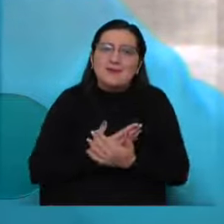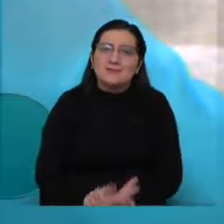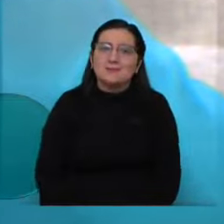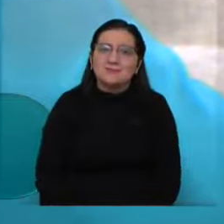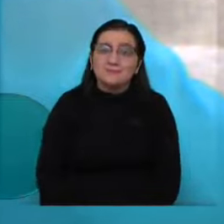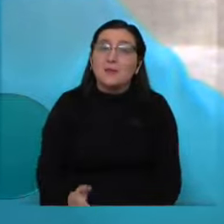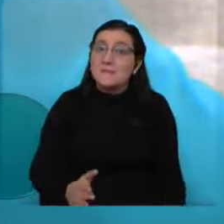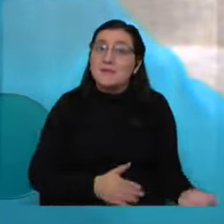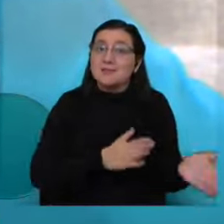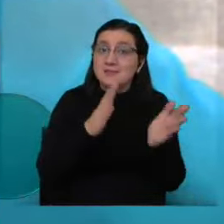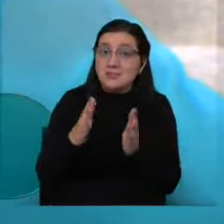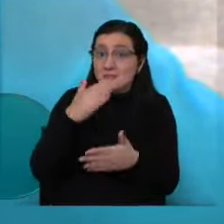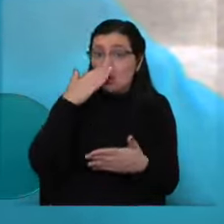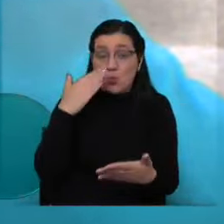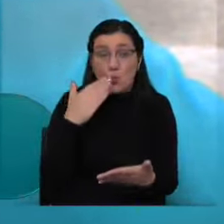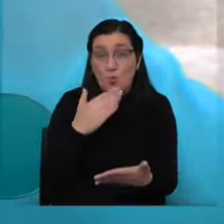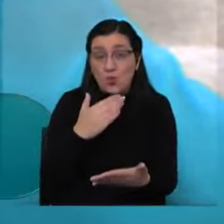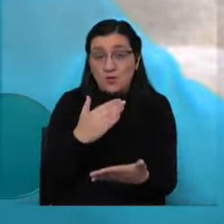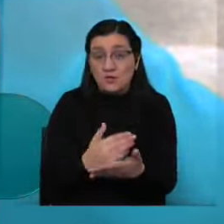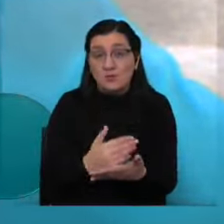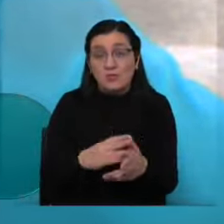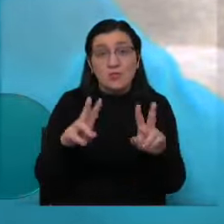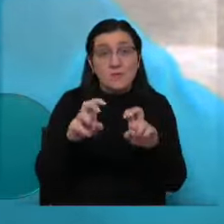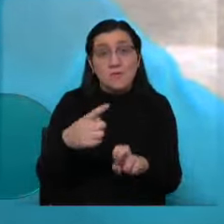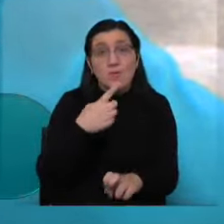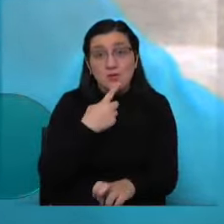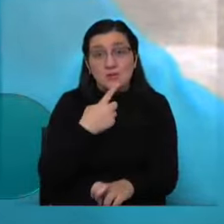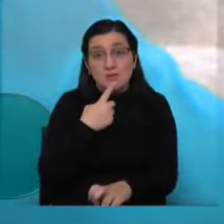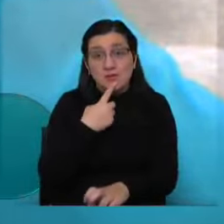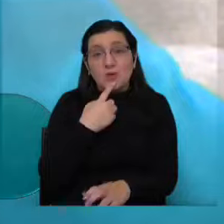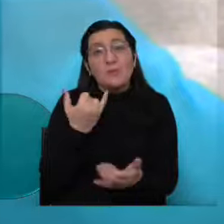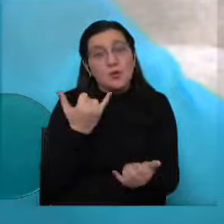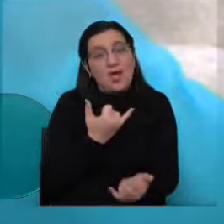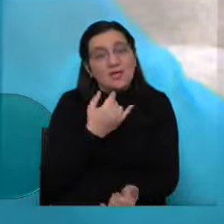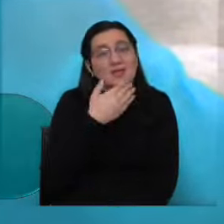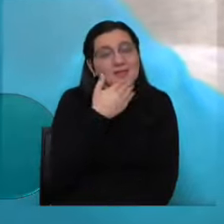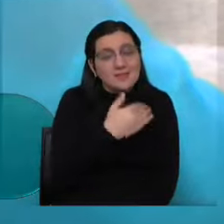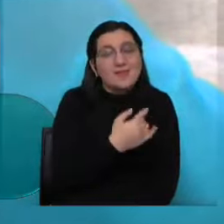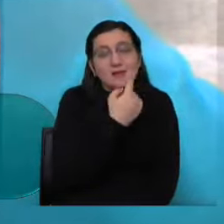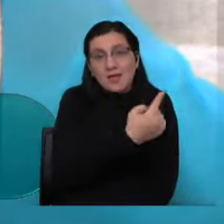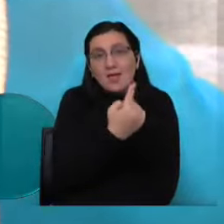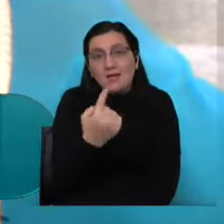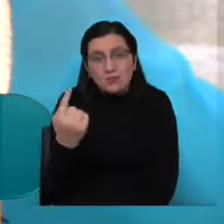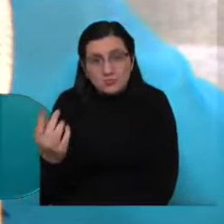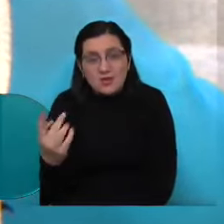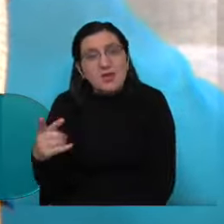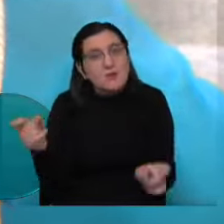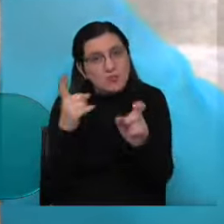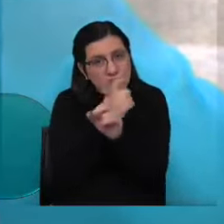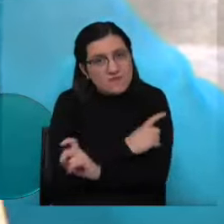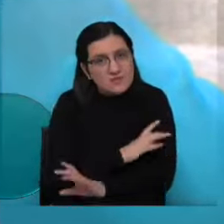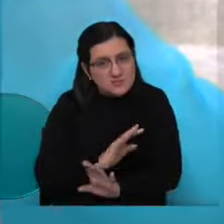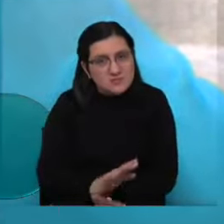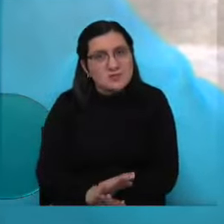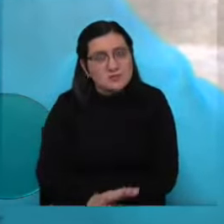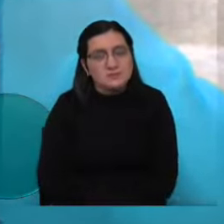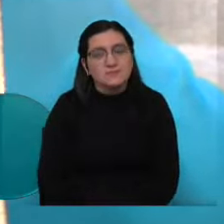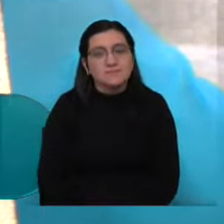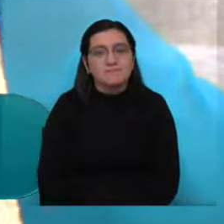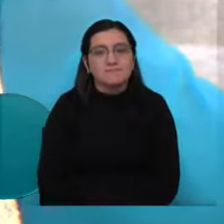Más allá de ese de ese último ribete político que como digo hay que entender cada cosa en su tiempo es era muy difícil en aquellas épocas